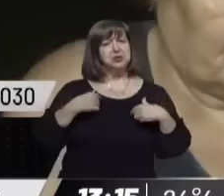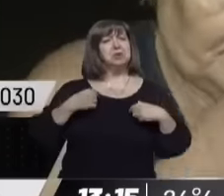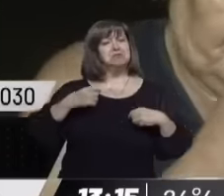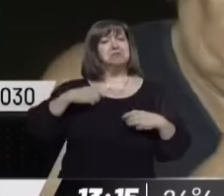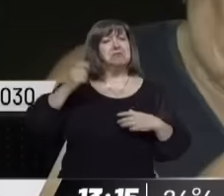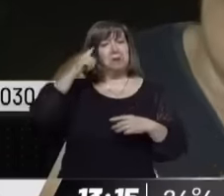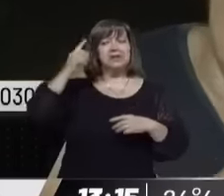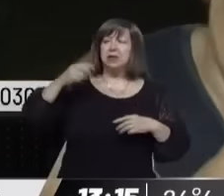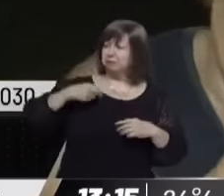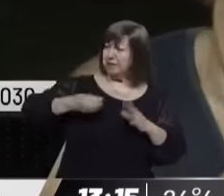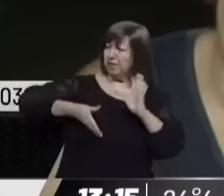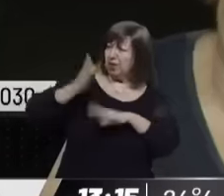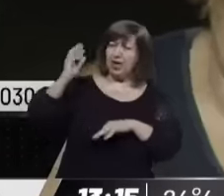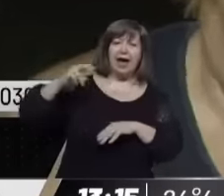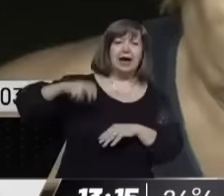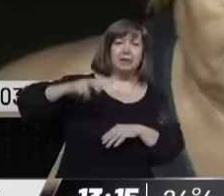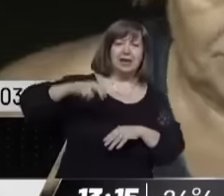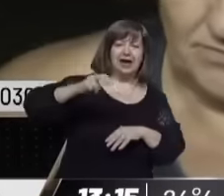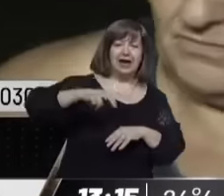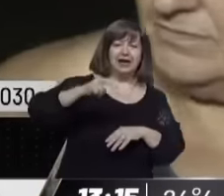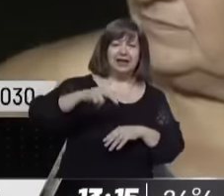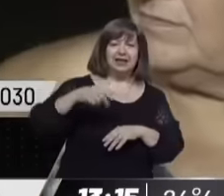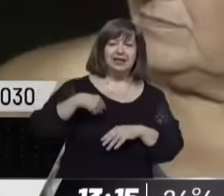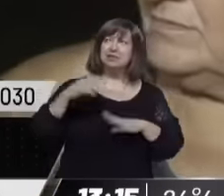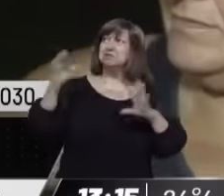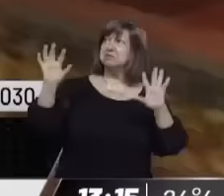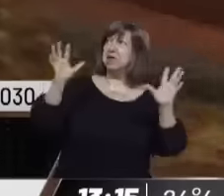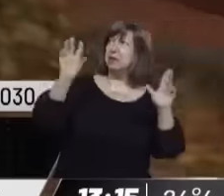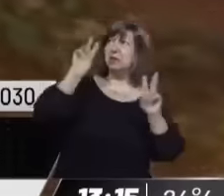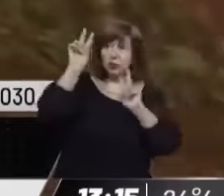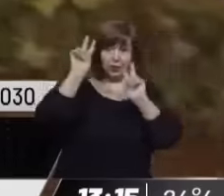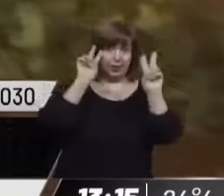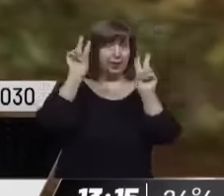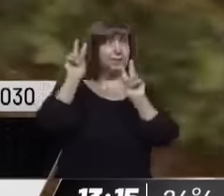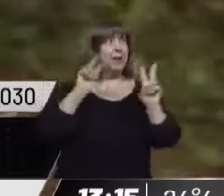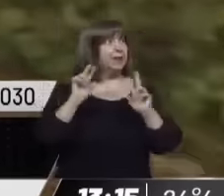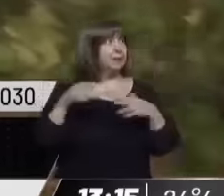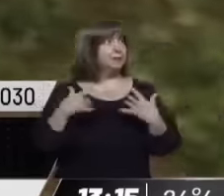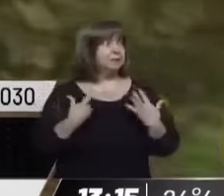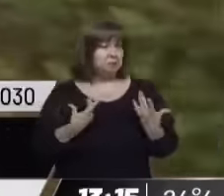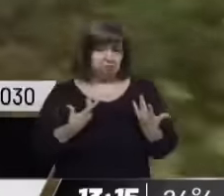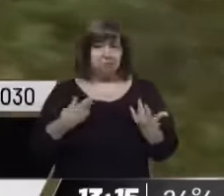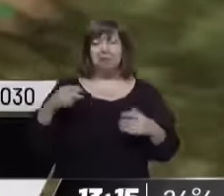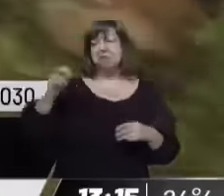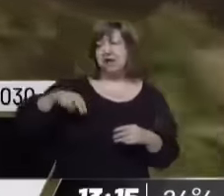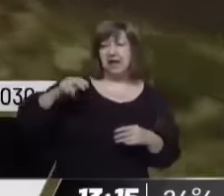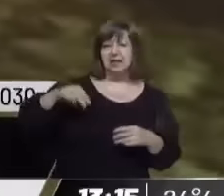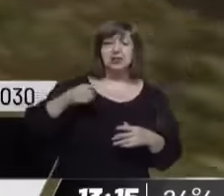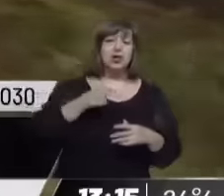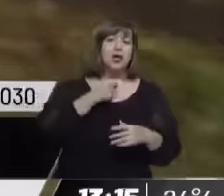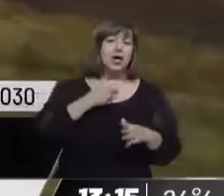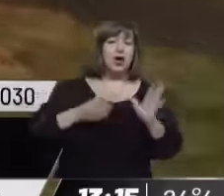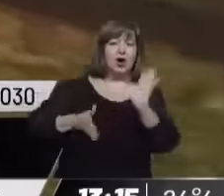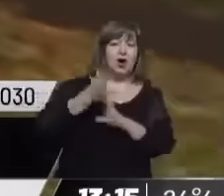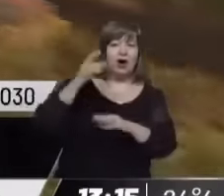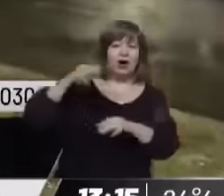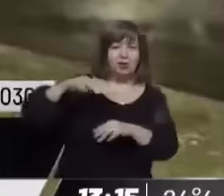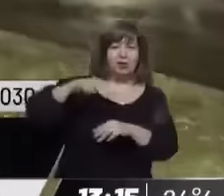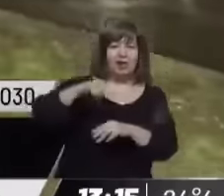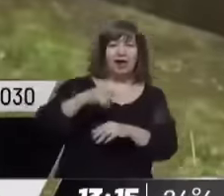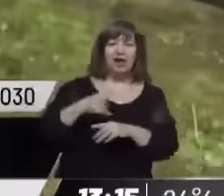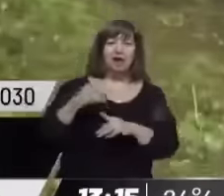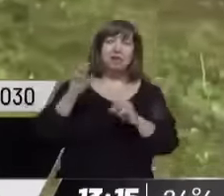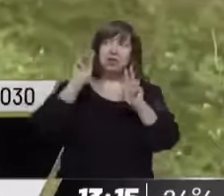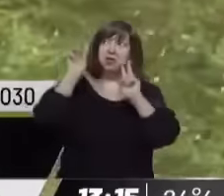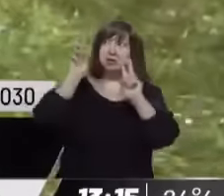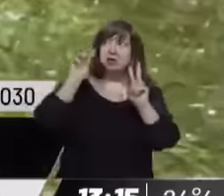caminar y bueno, entraba, salía, yo estaba jodiendo porque nunca pensé que iba a caer como cayó, porque normalmente últimamente las tormentas no